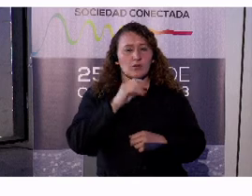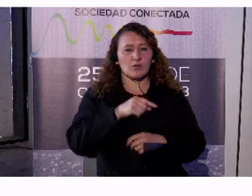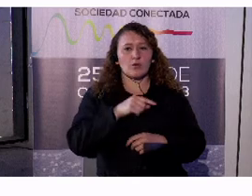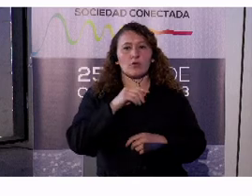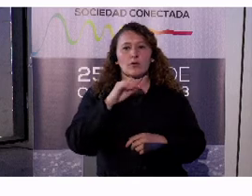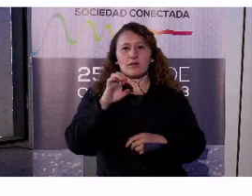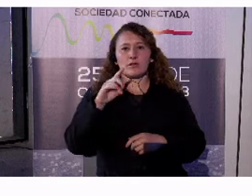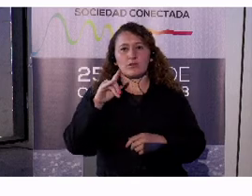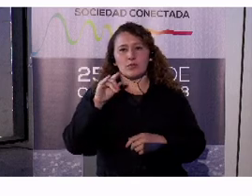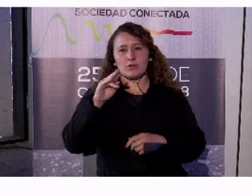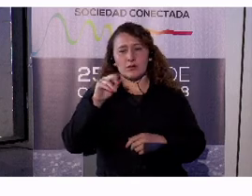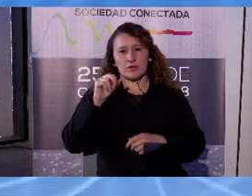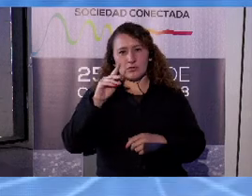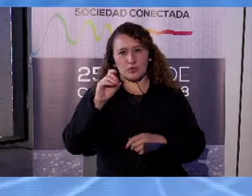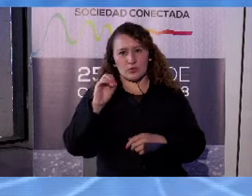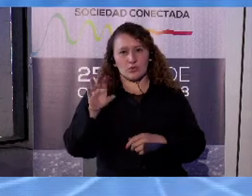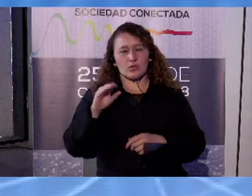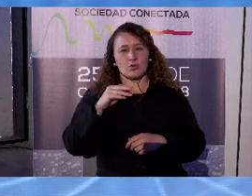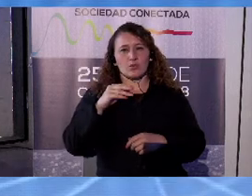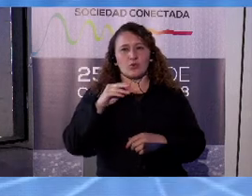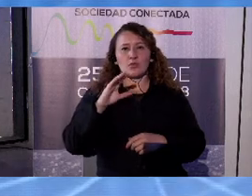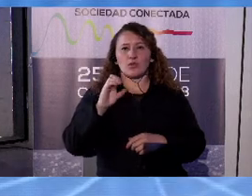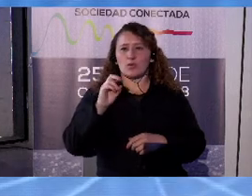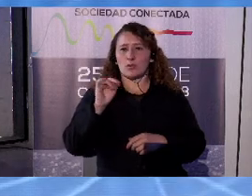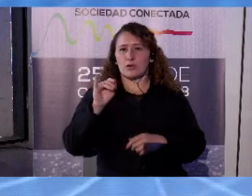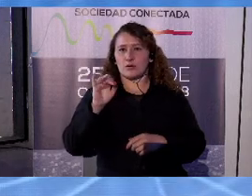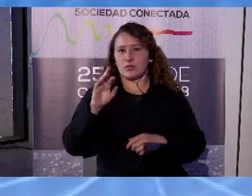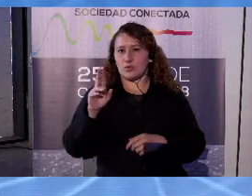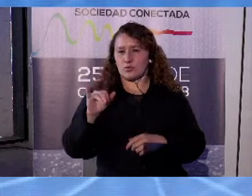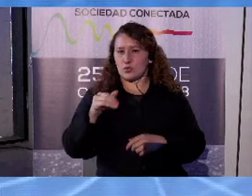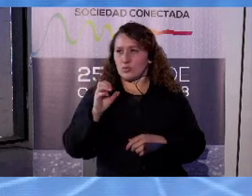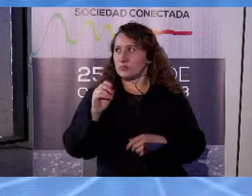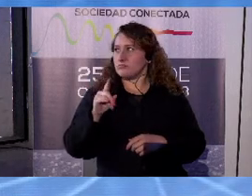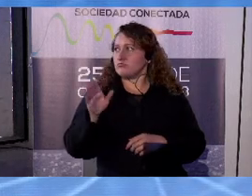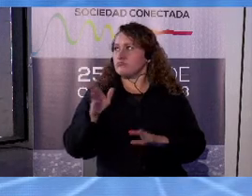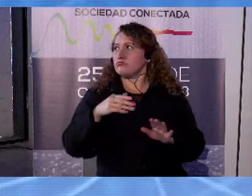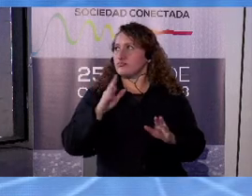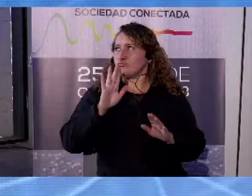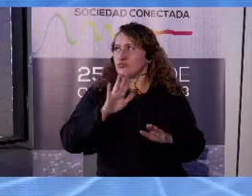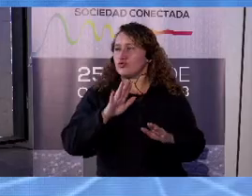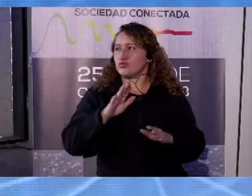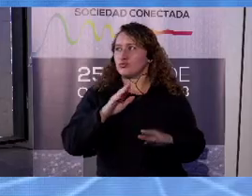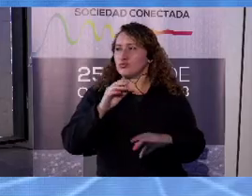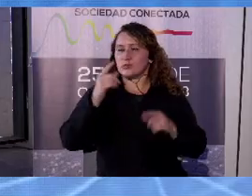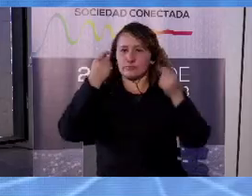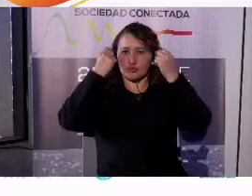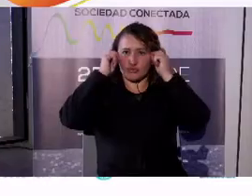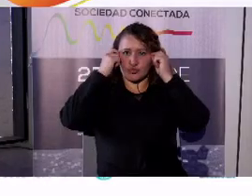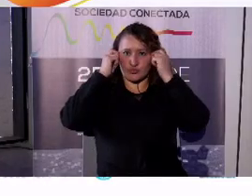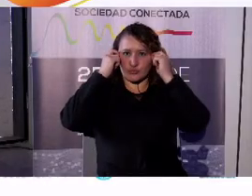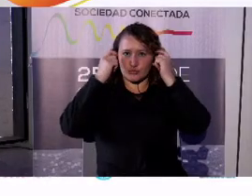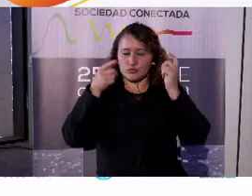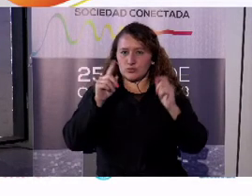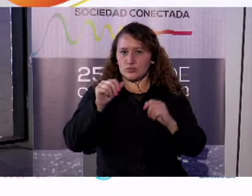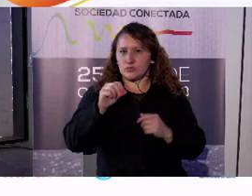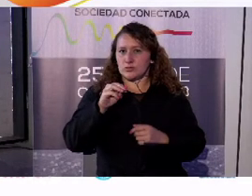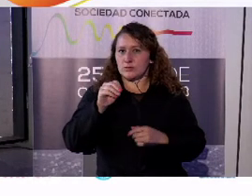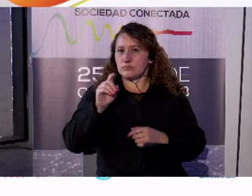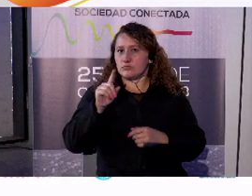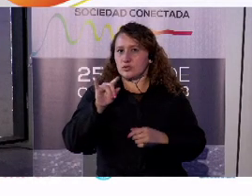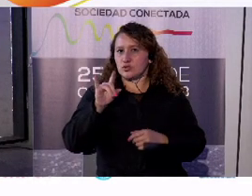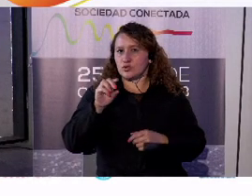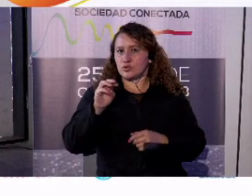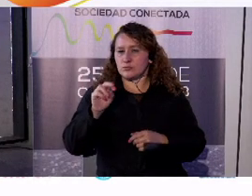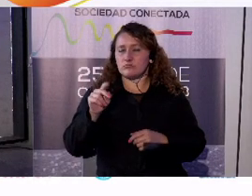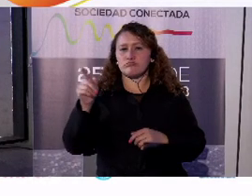conejo de Samsung ingeniero mecánico de la universidad Estatal de campinas posee un mba